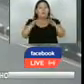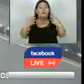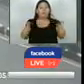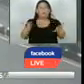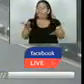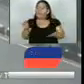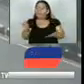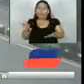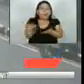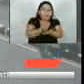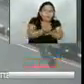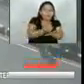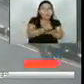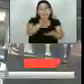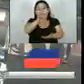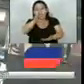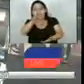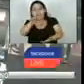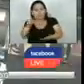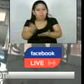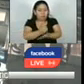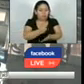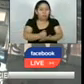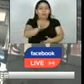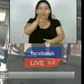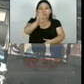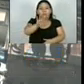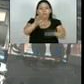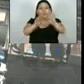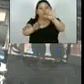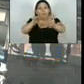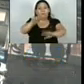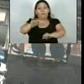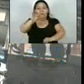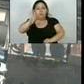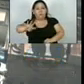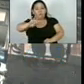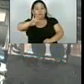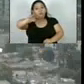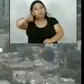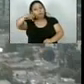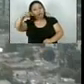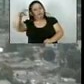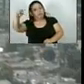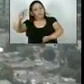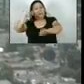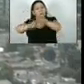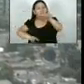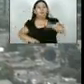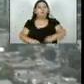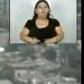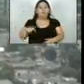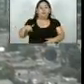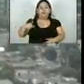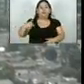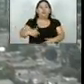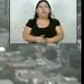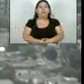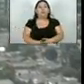que la recaudación tributaria cayó en 57.4 millones de dólares en este año.